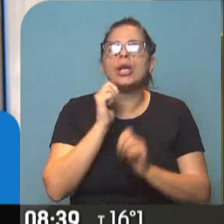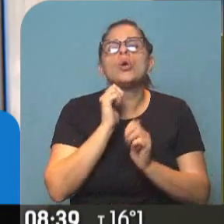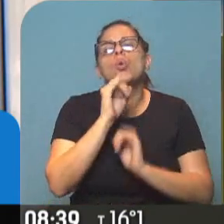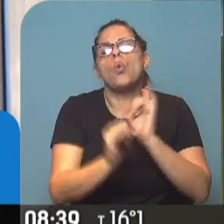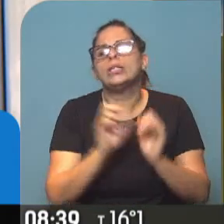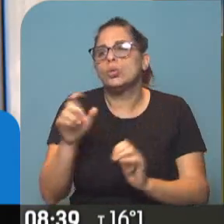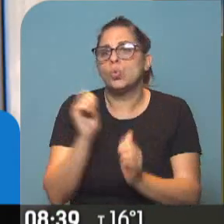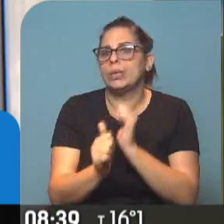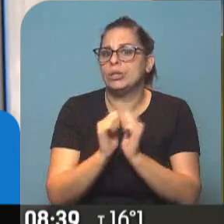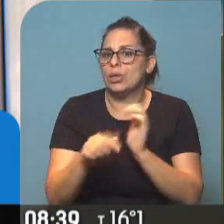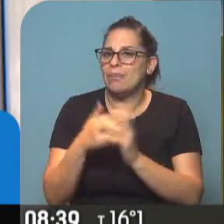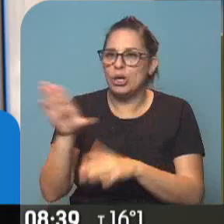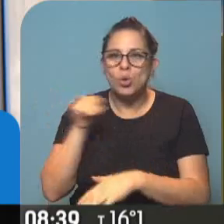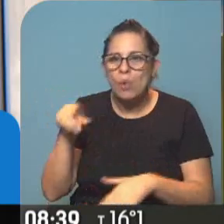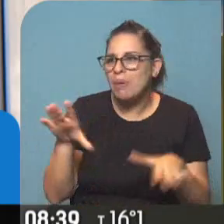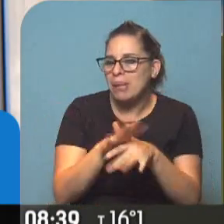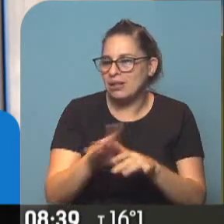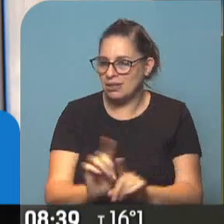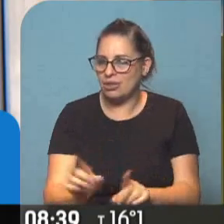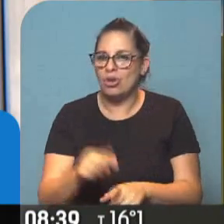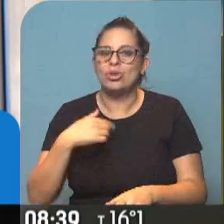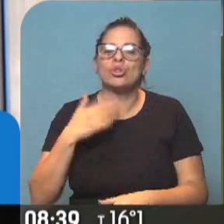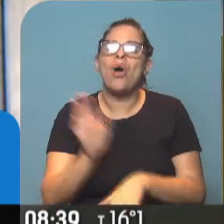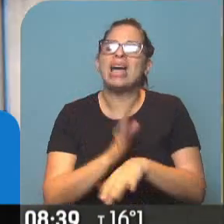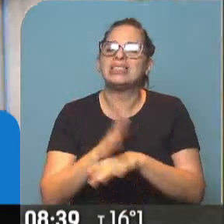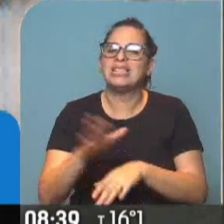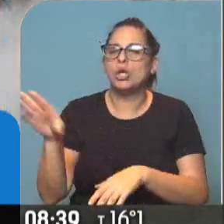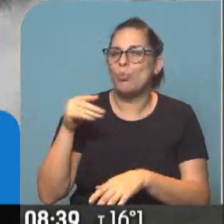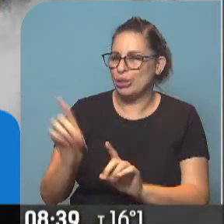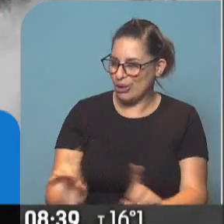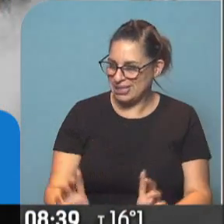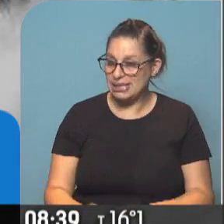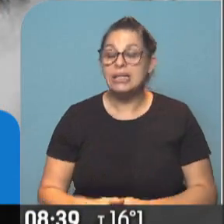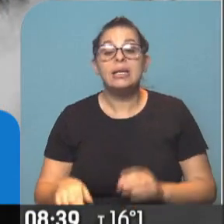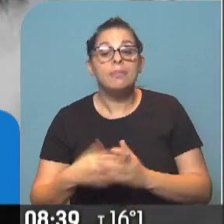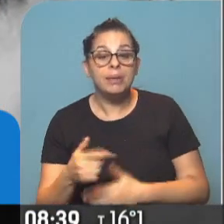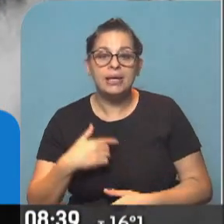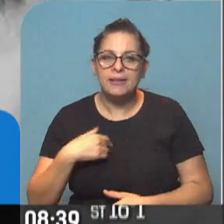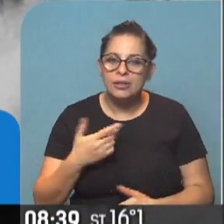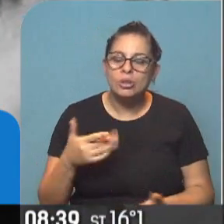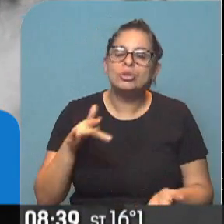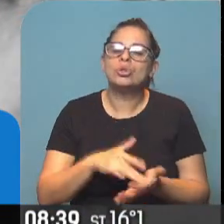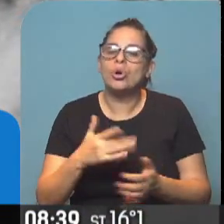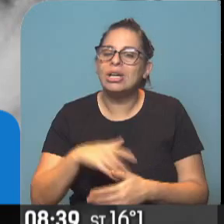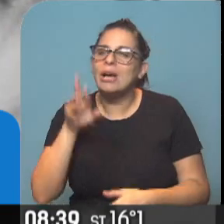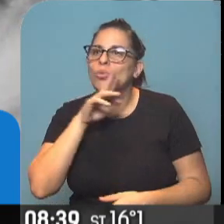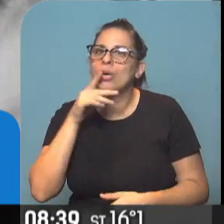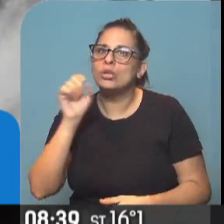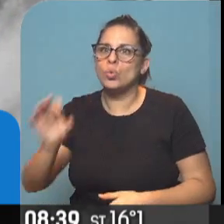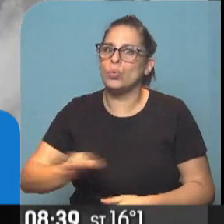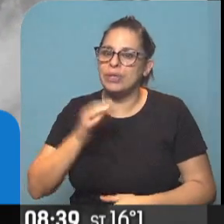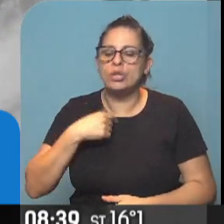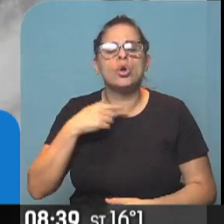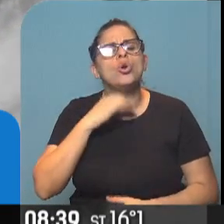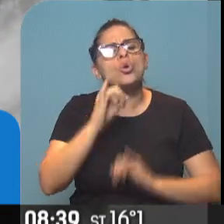pero no es una imitación porque yo soy actriz y no soy imitadora claramente pero bueno nada me atraviesa todo lo que ella vivió a viste yo estoy